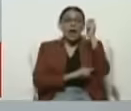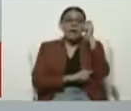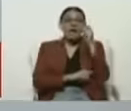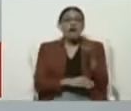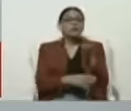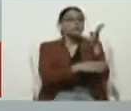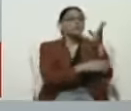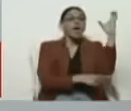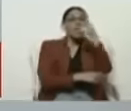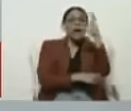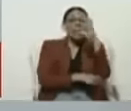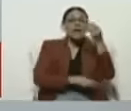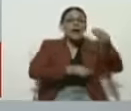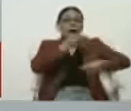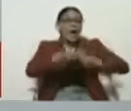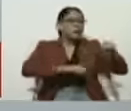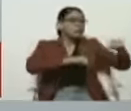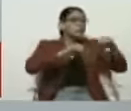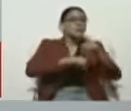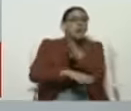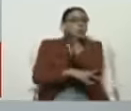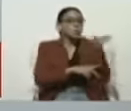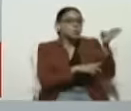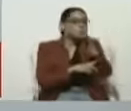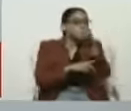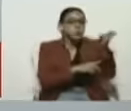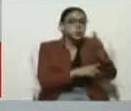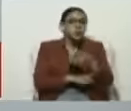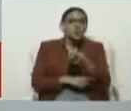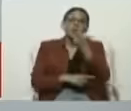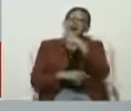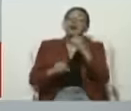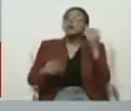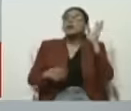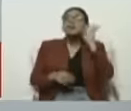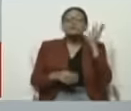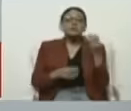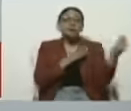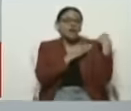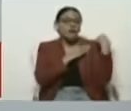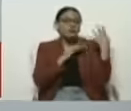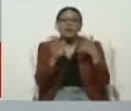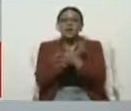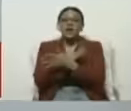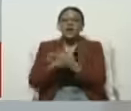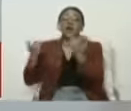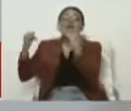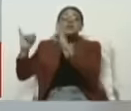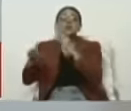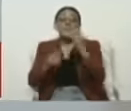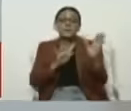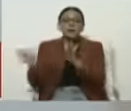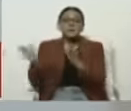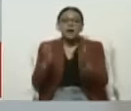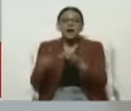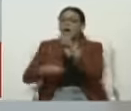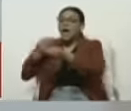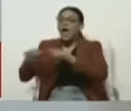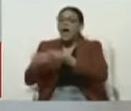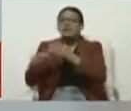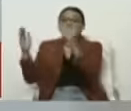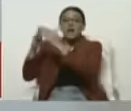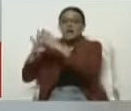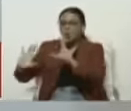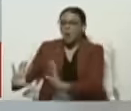su pronunciamiento, iba a ser calcinada su vivienda, estando la madre del alcalde gravemente enferma